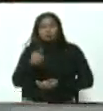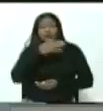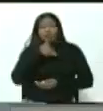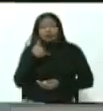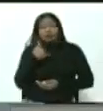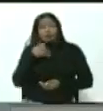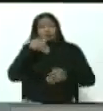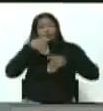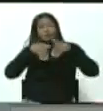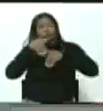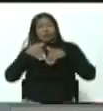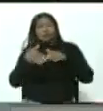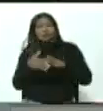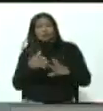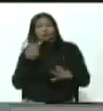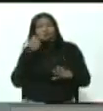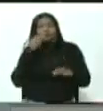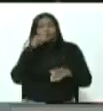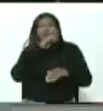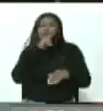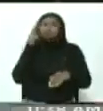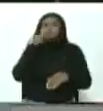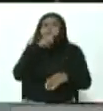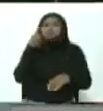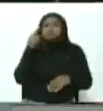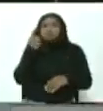votar, ¿quién me queda aquí de los que veo por aquí?